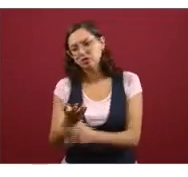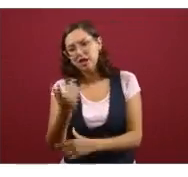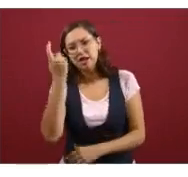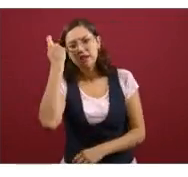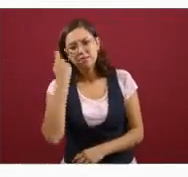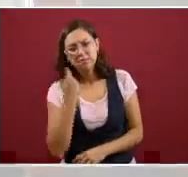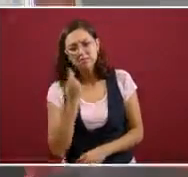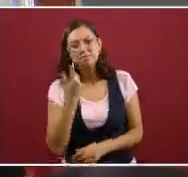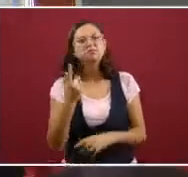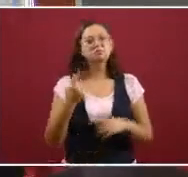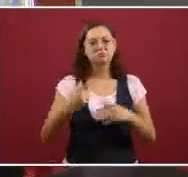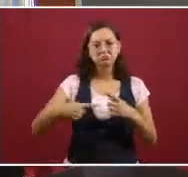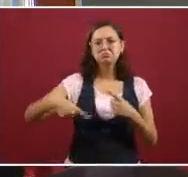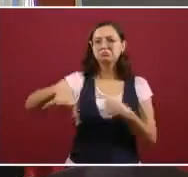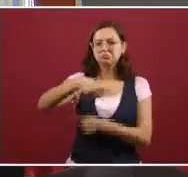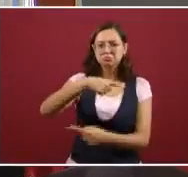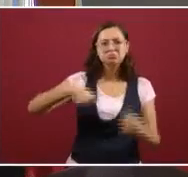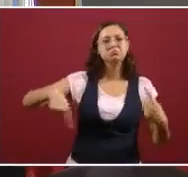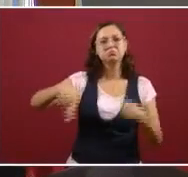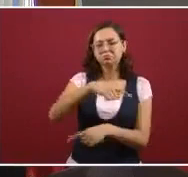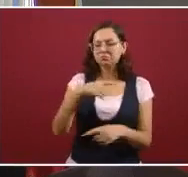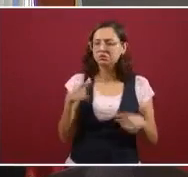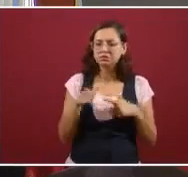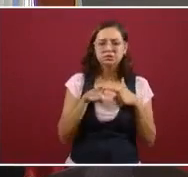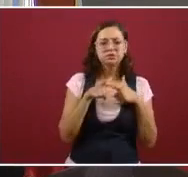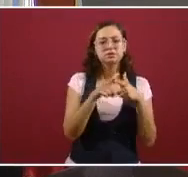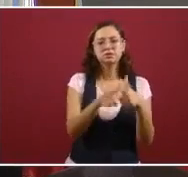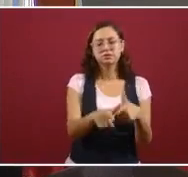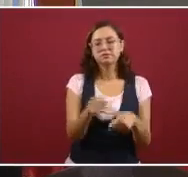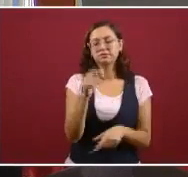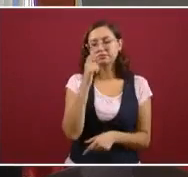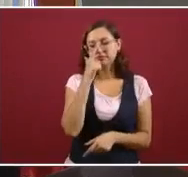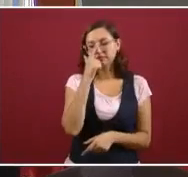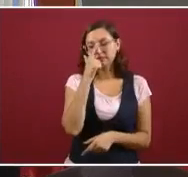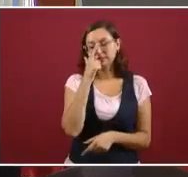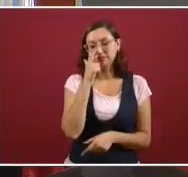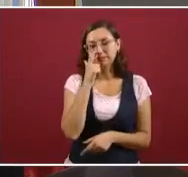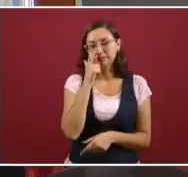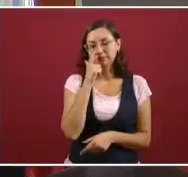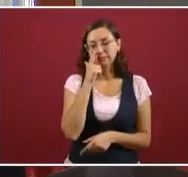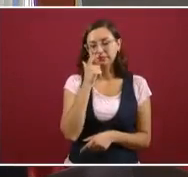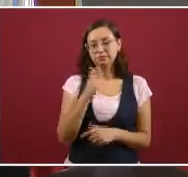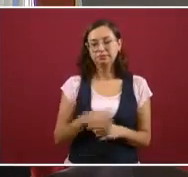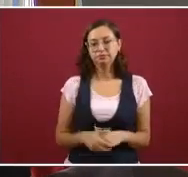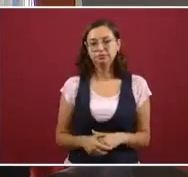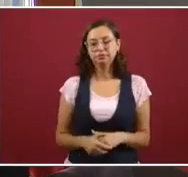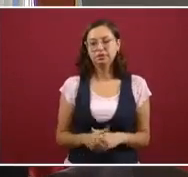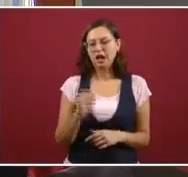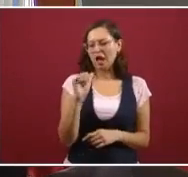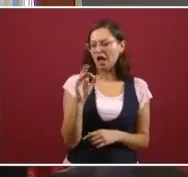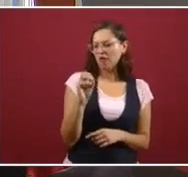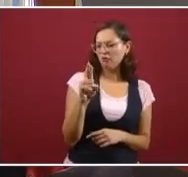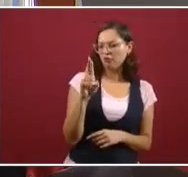retiro. La siguiente, por favor. ¿Qué tan importantes son las Afores?